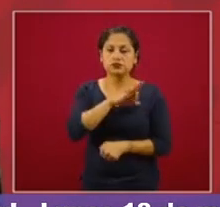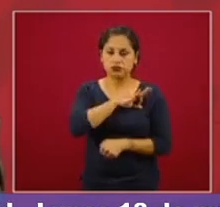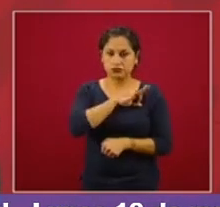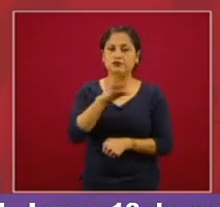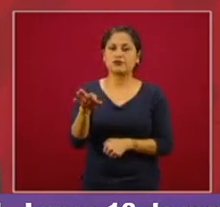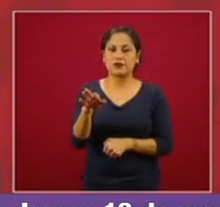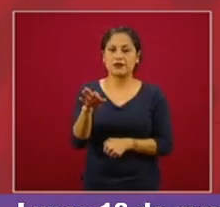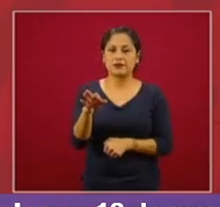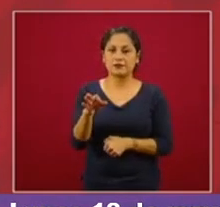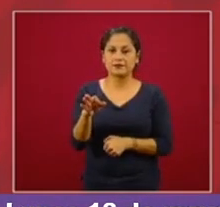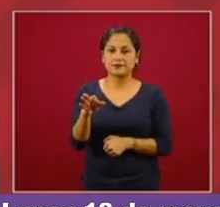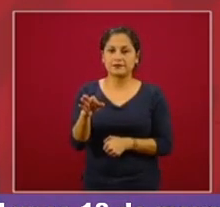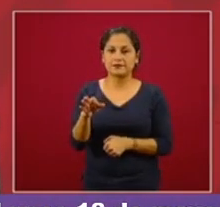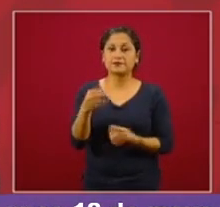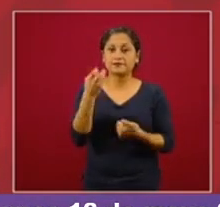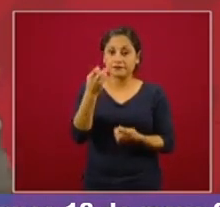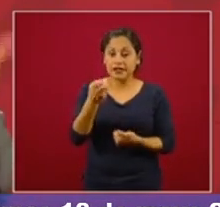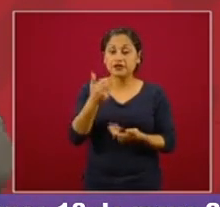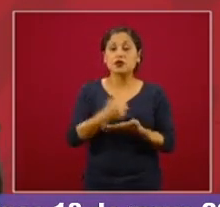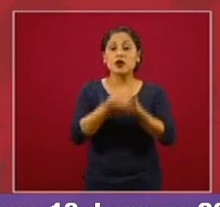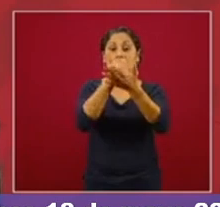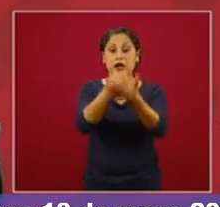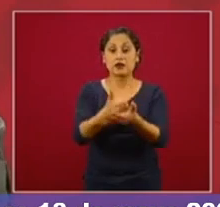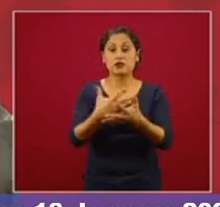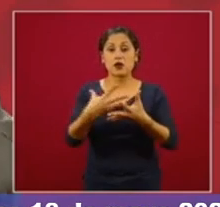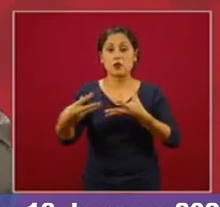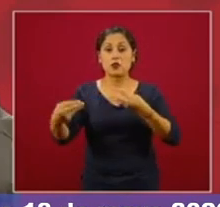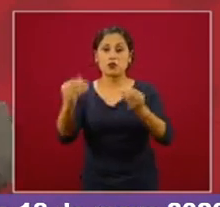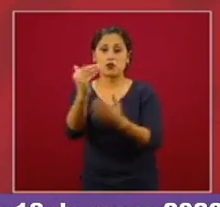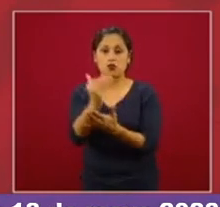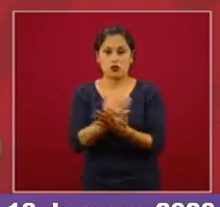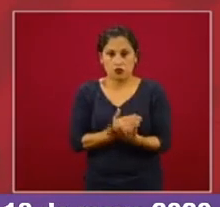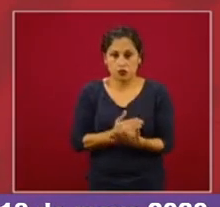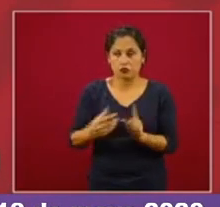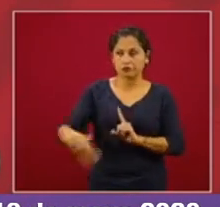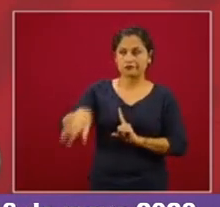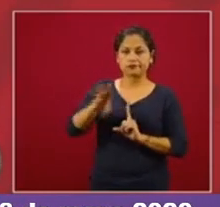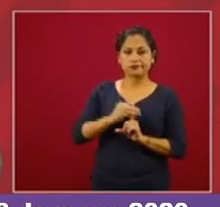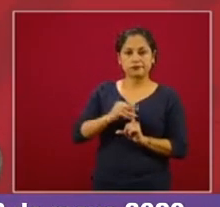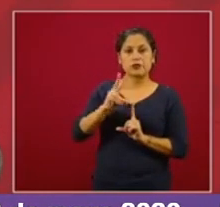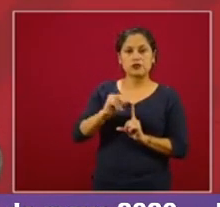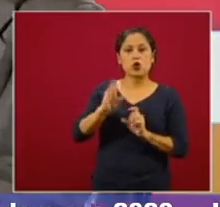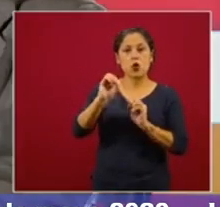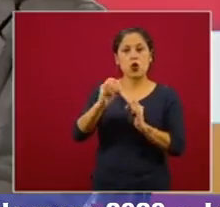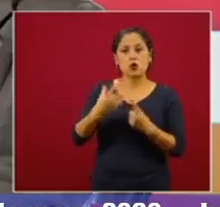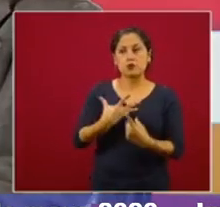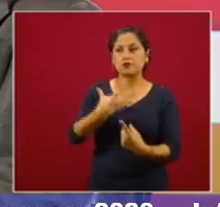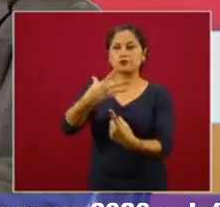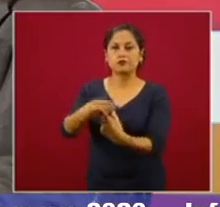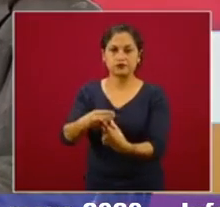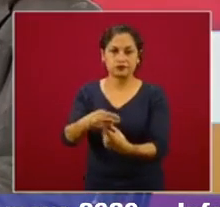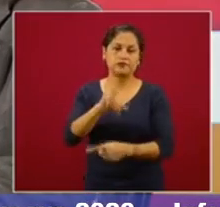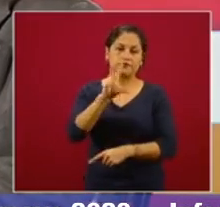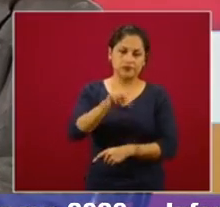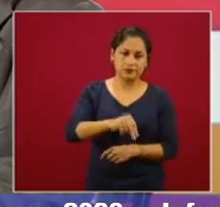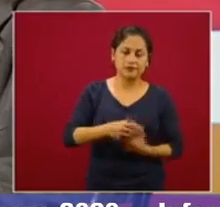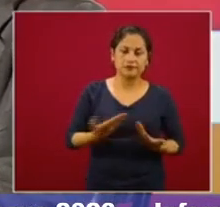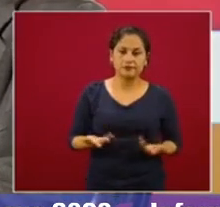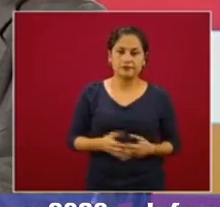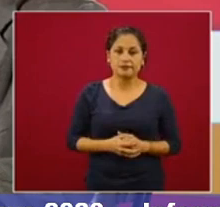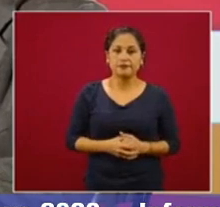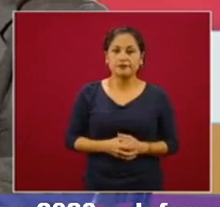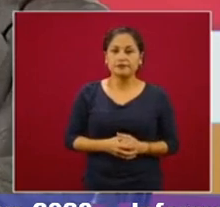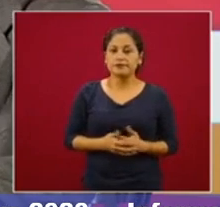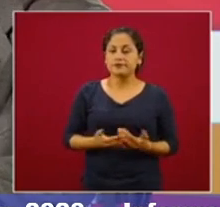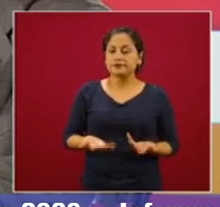seamos partícipes de un contagio ni para recibir la enfermedad ni para transmitirla en su momento. Cuando en su momento se ha